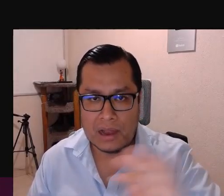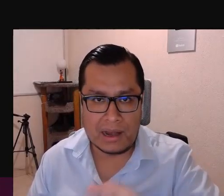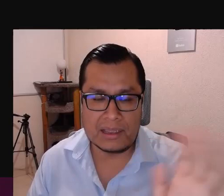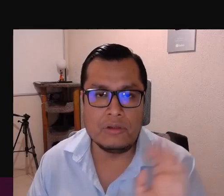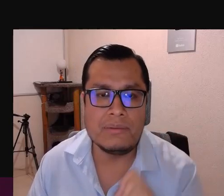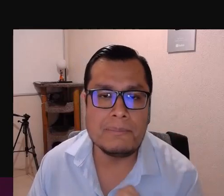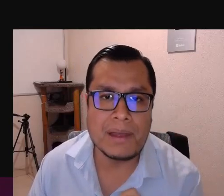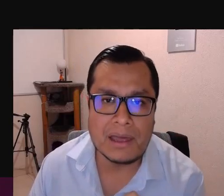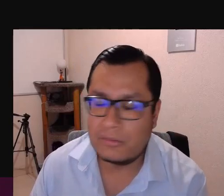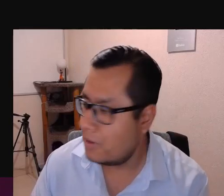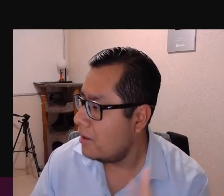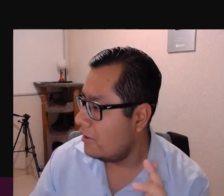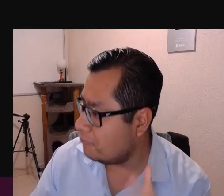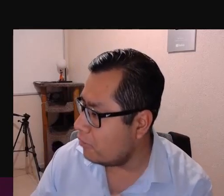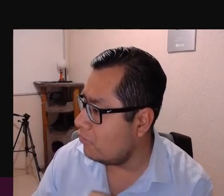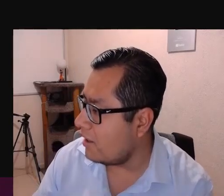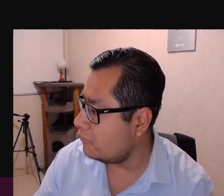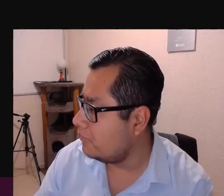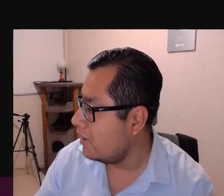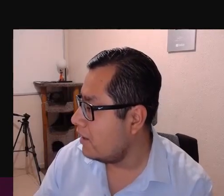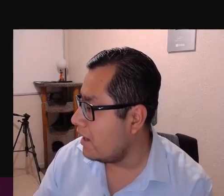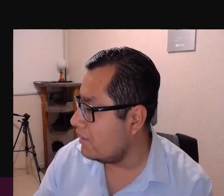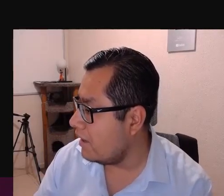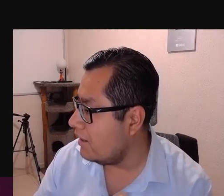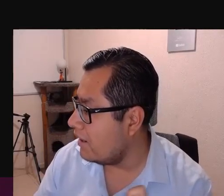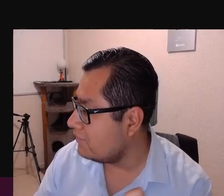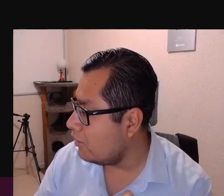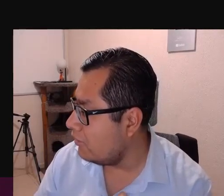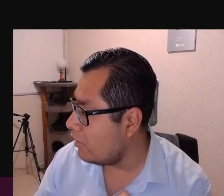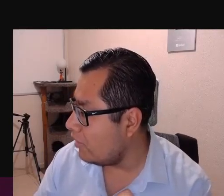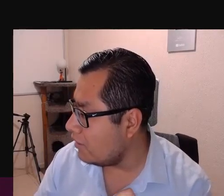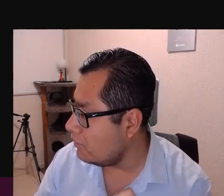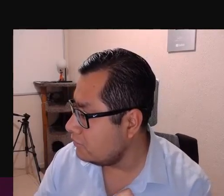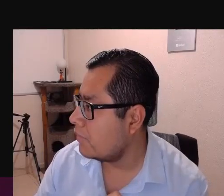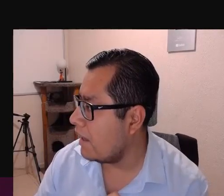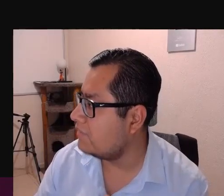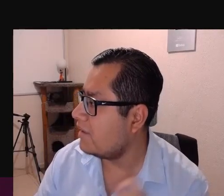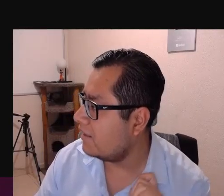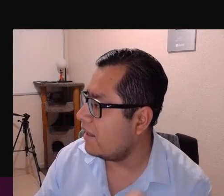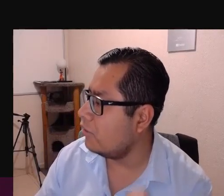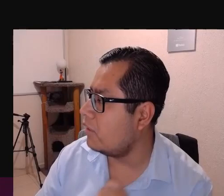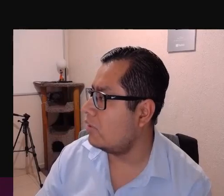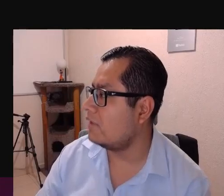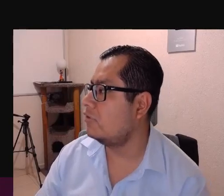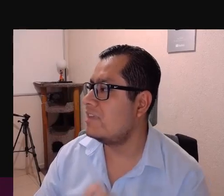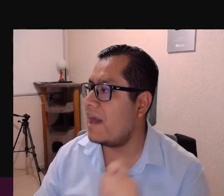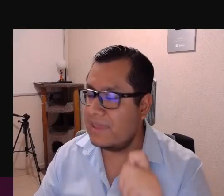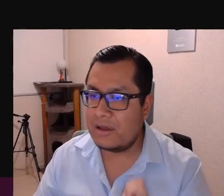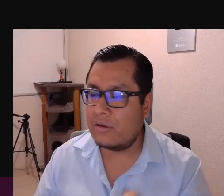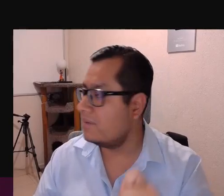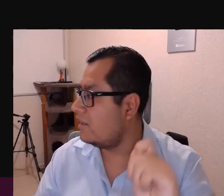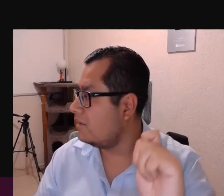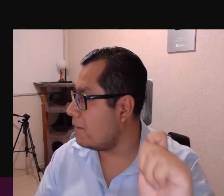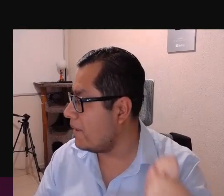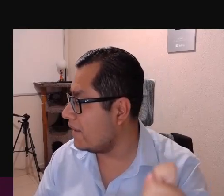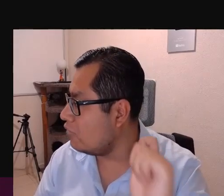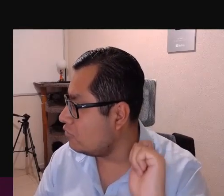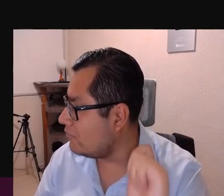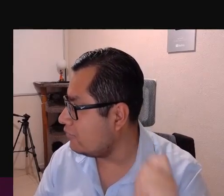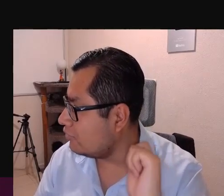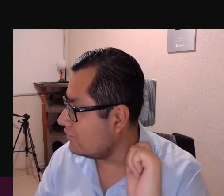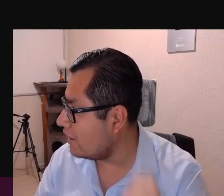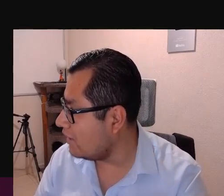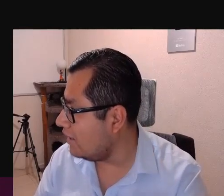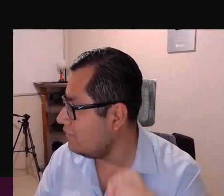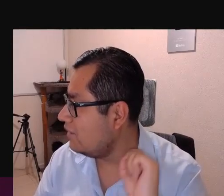estado al que no le habían pagado les pongo un caso en el estado de Durango el secretario de educación Ya dijo que se les va a pagar